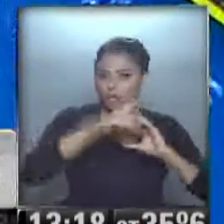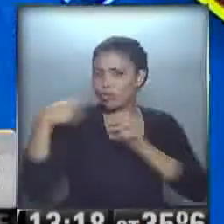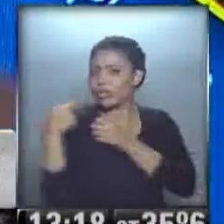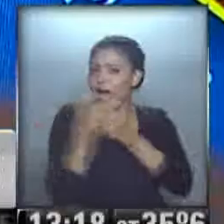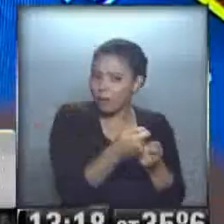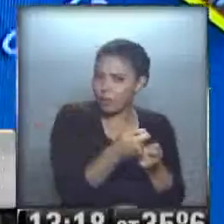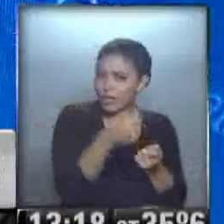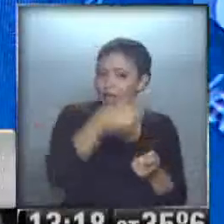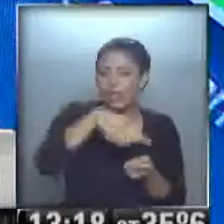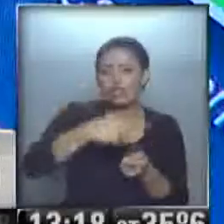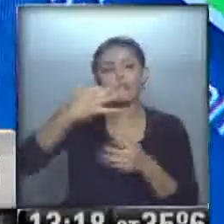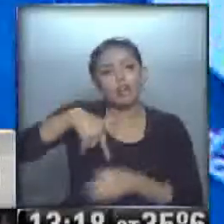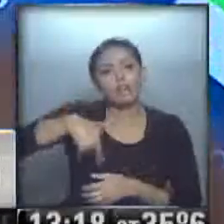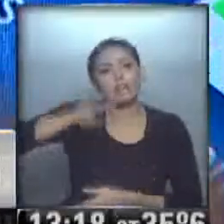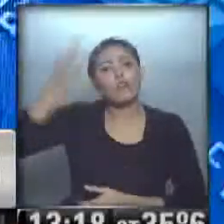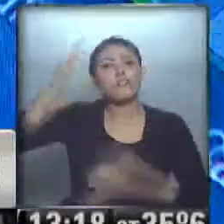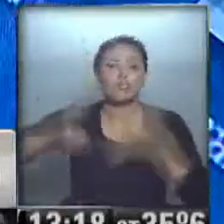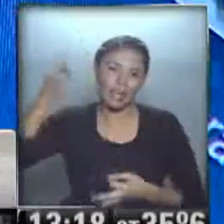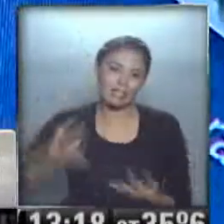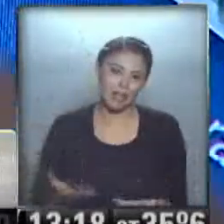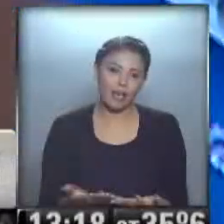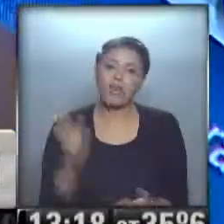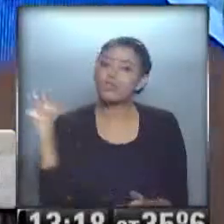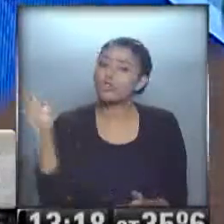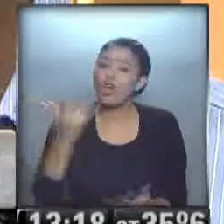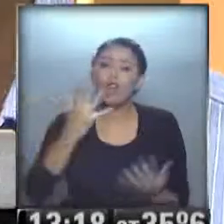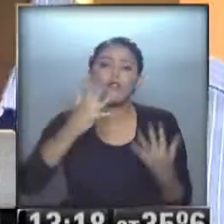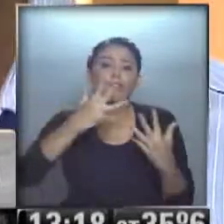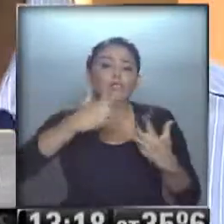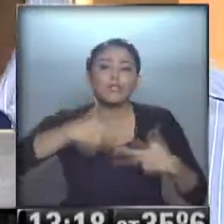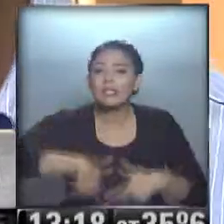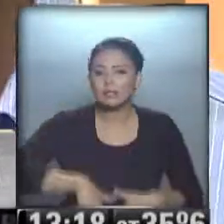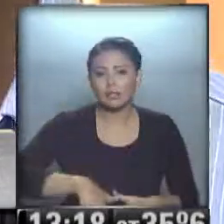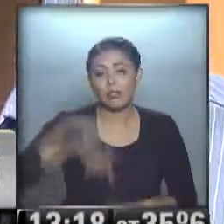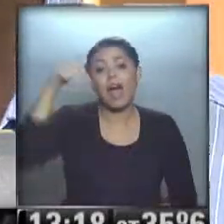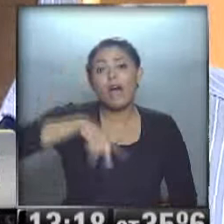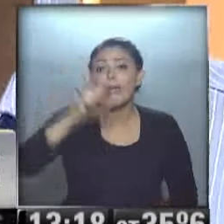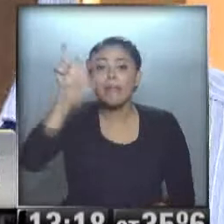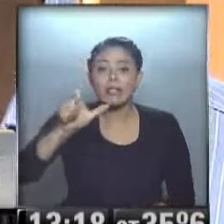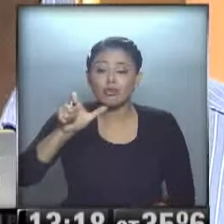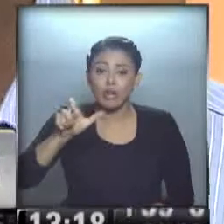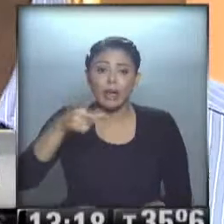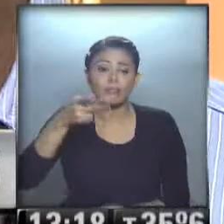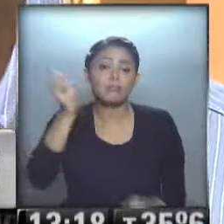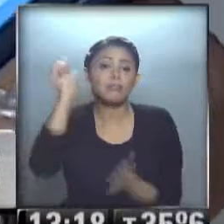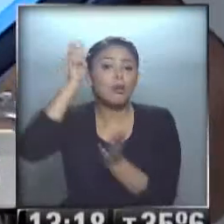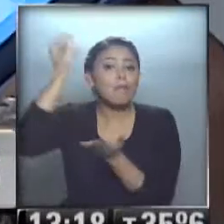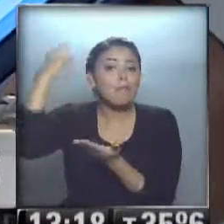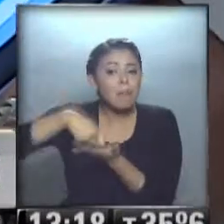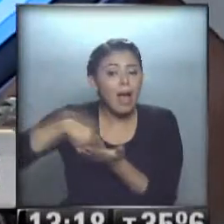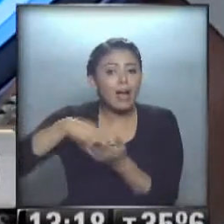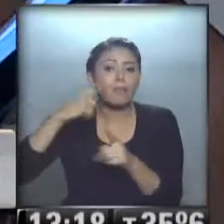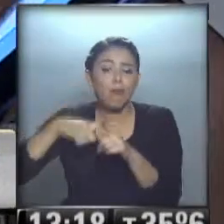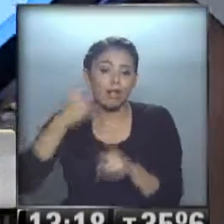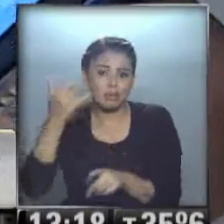le da justicia y razonabilidad un sistema porque a partir de ahora el usuario va a pagar lo que realmente consuma la